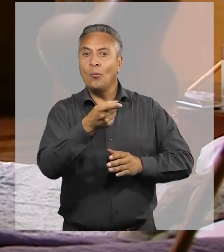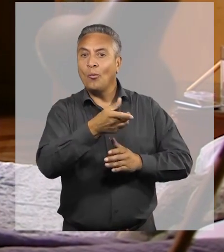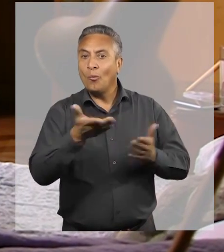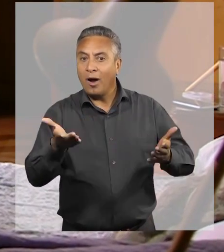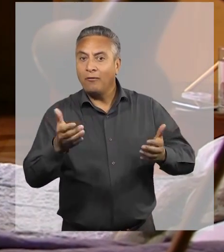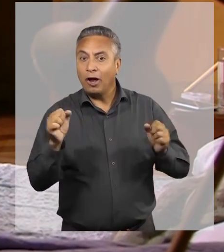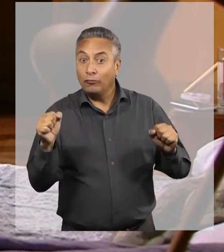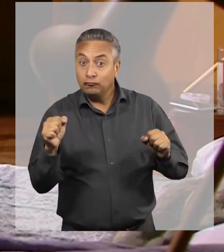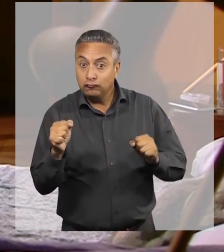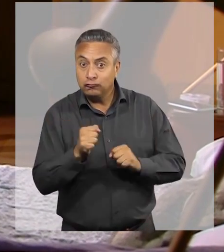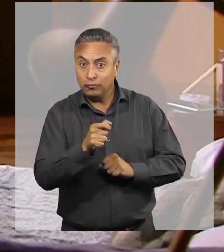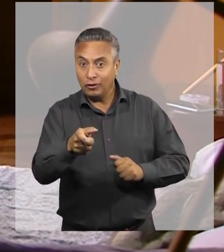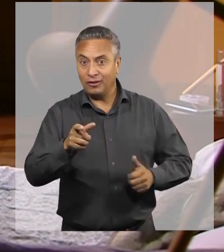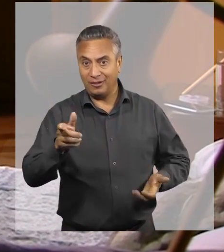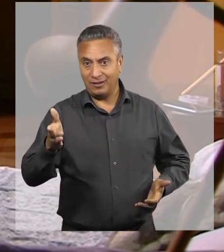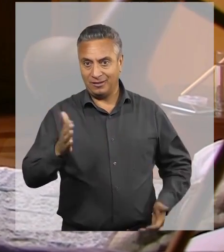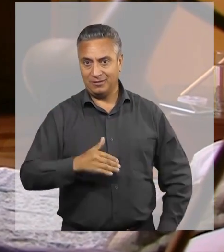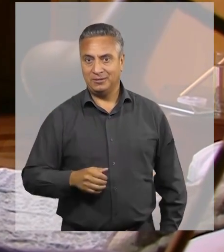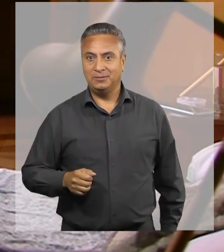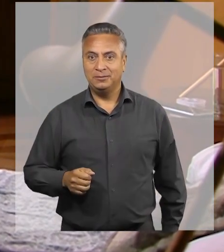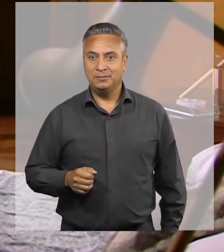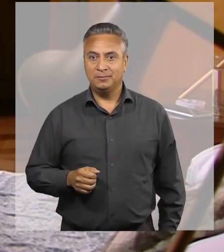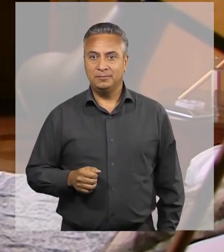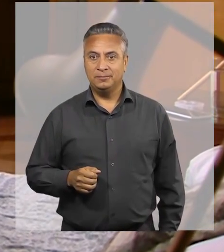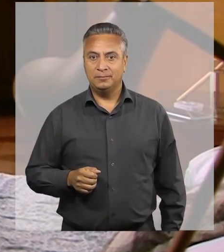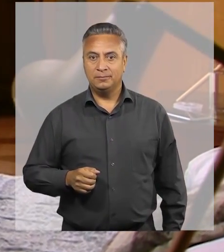apúrate que se van a enfriar los huevos que te hizo la Gladys.